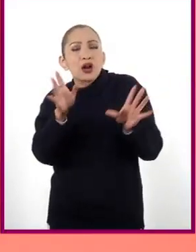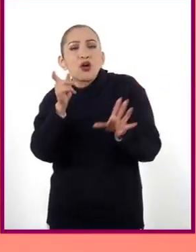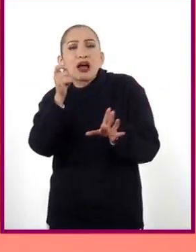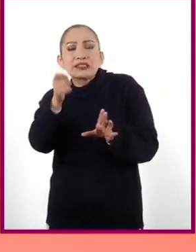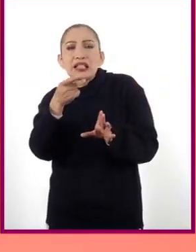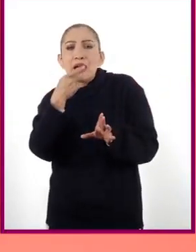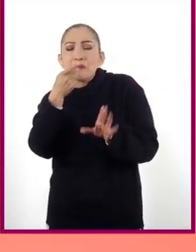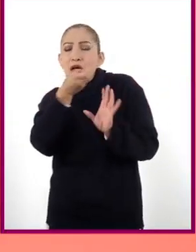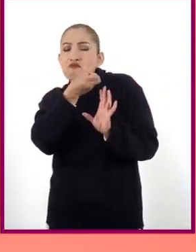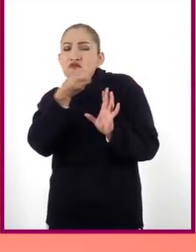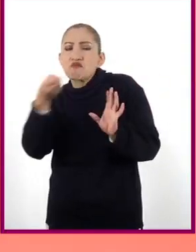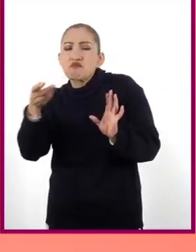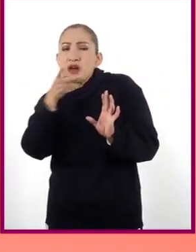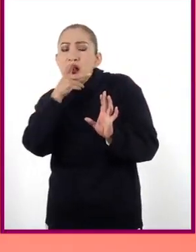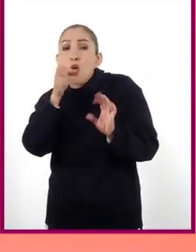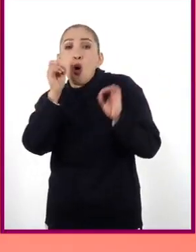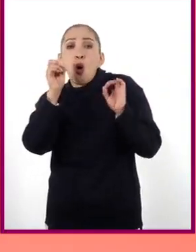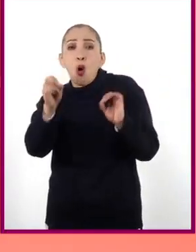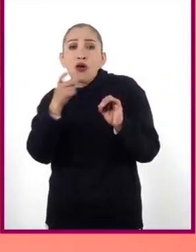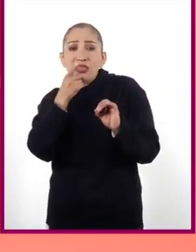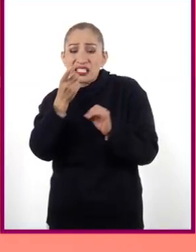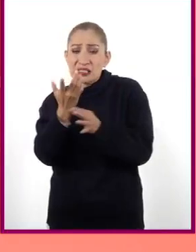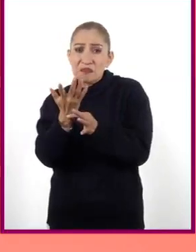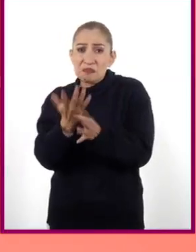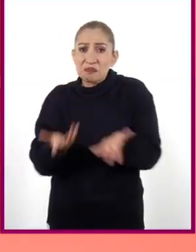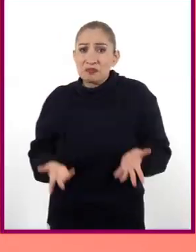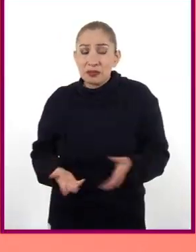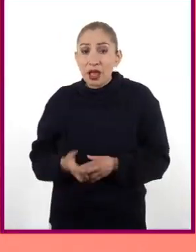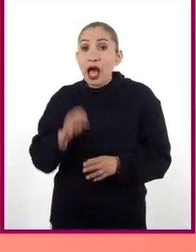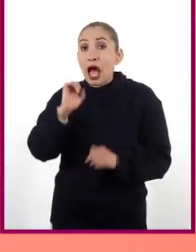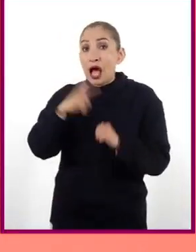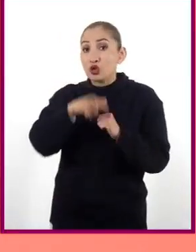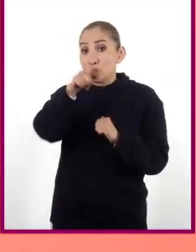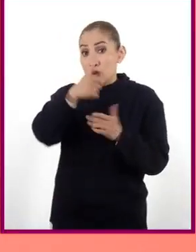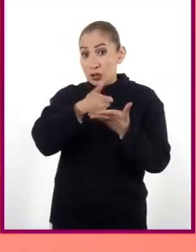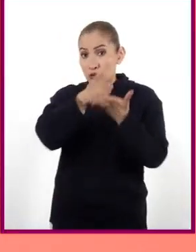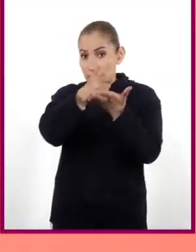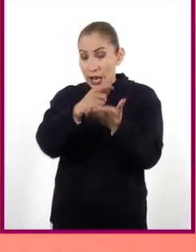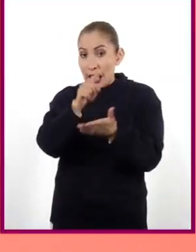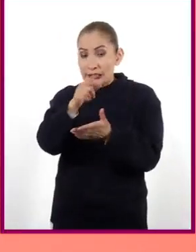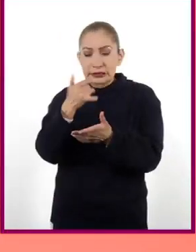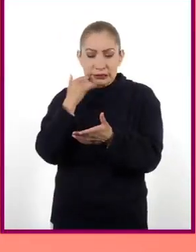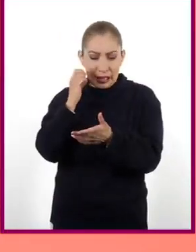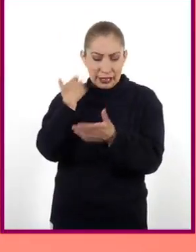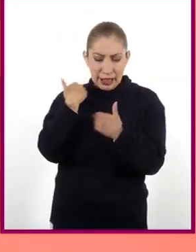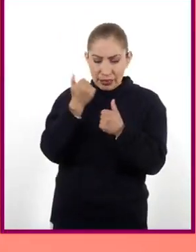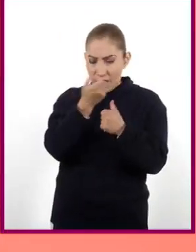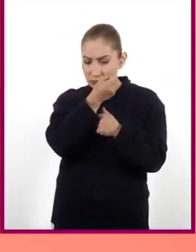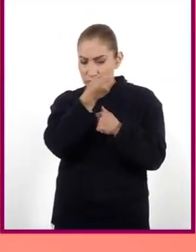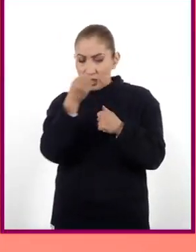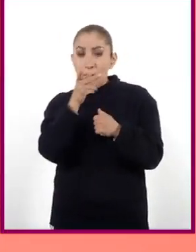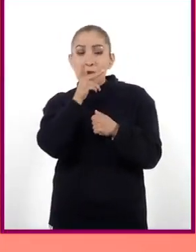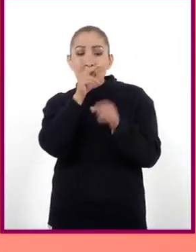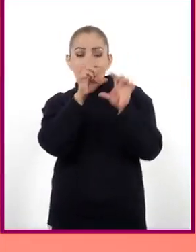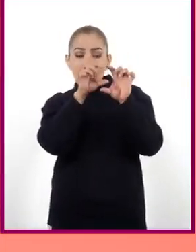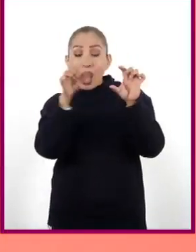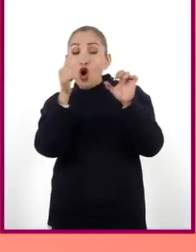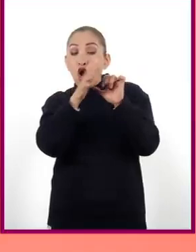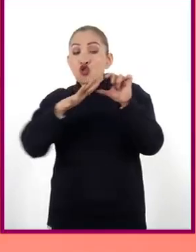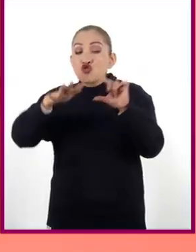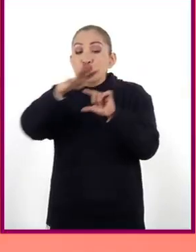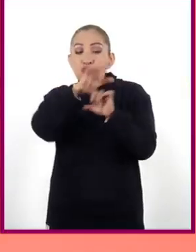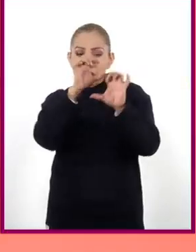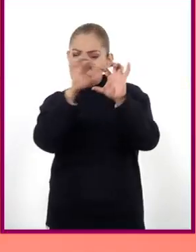claramente el sentido de las palabras o de lo que se dice? Algo que les puede ayudar es tratar de entender una palabra a partir